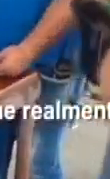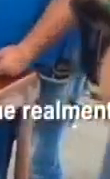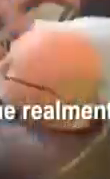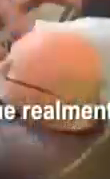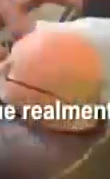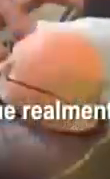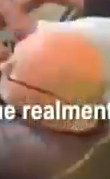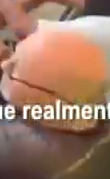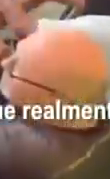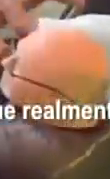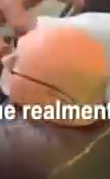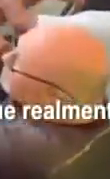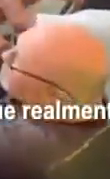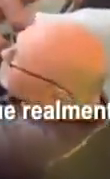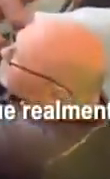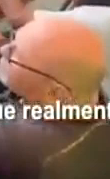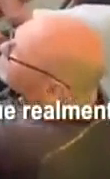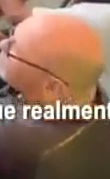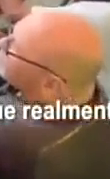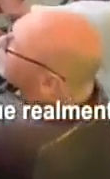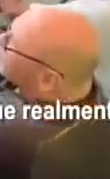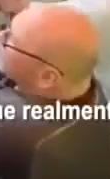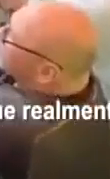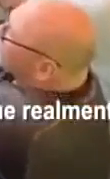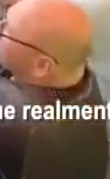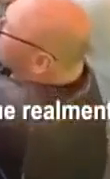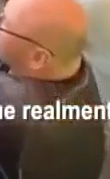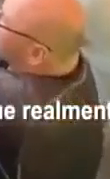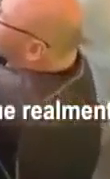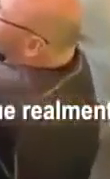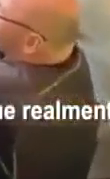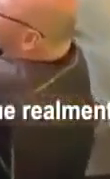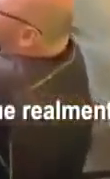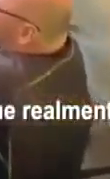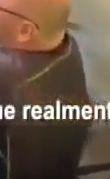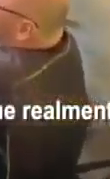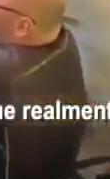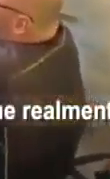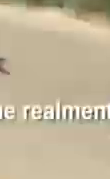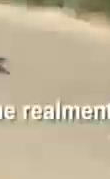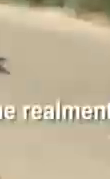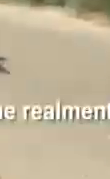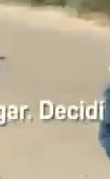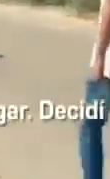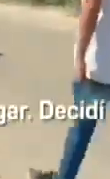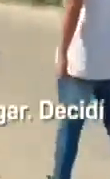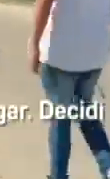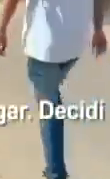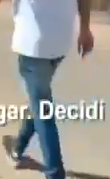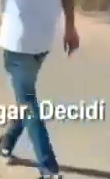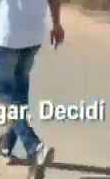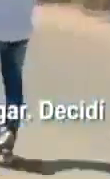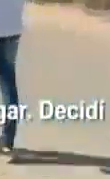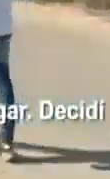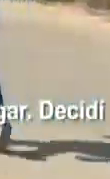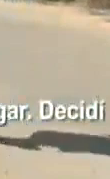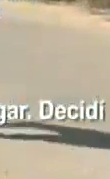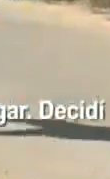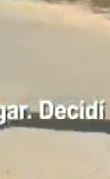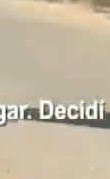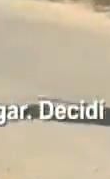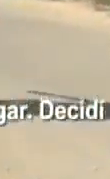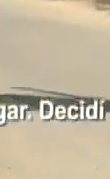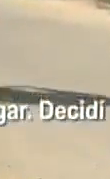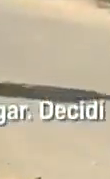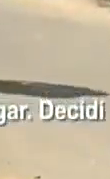una excelente metodología para que realmente las necesidades del pueblo lleguen directamente a donde tienen que